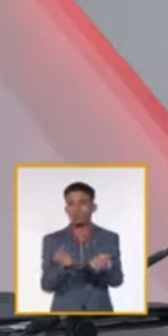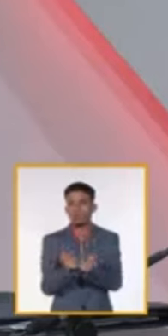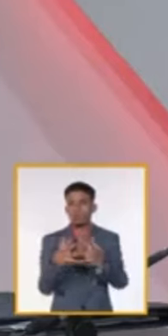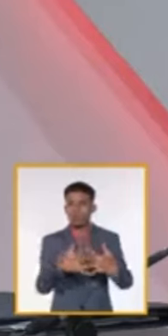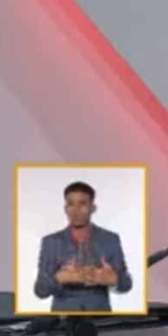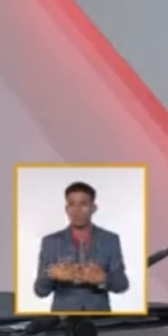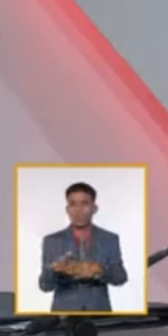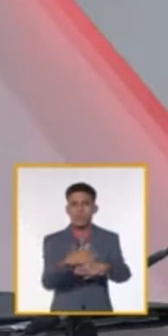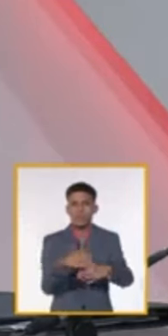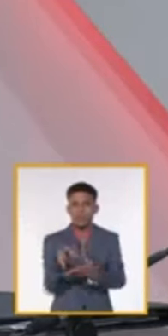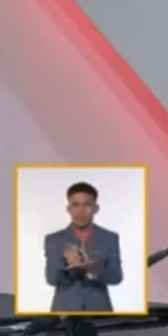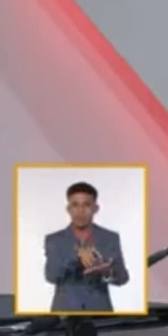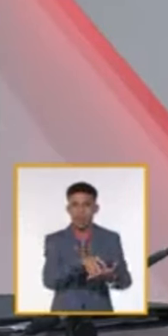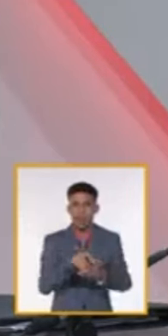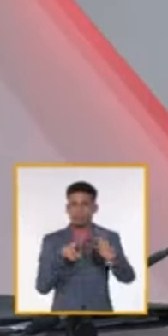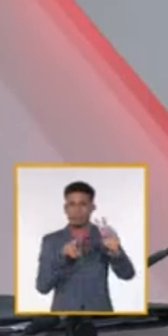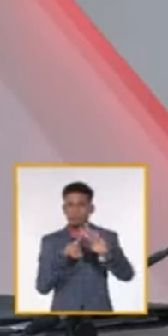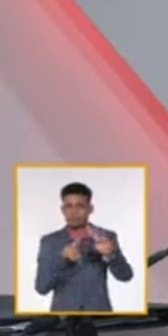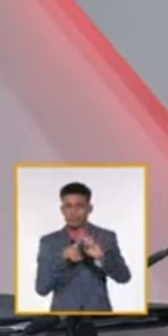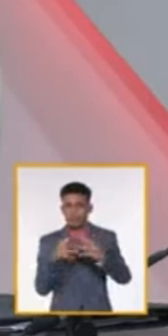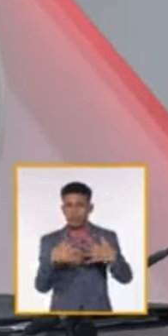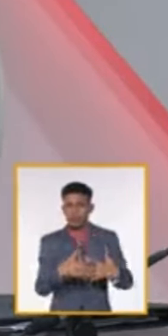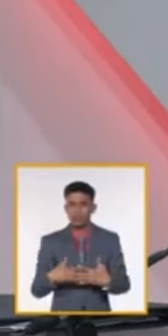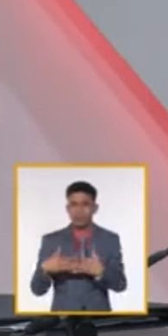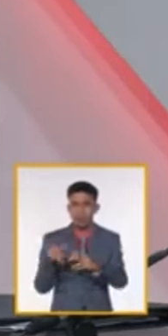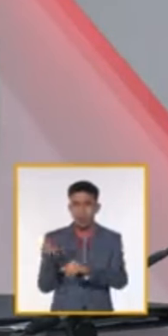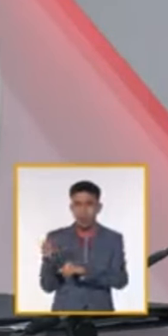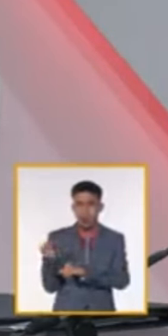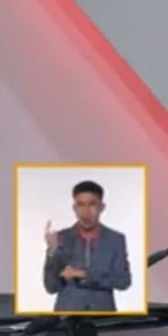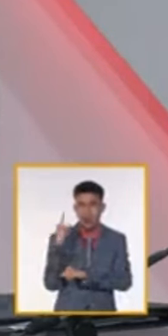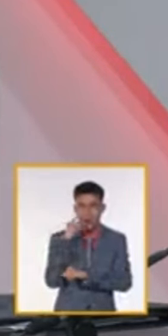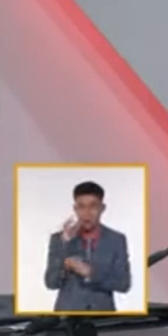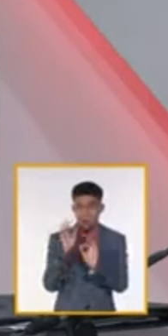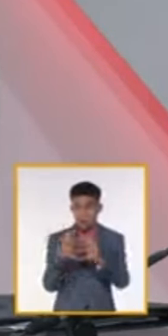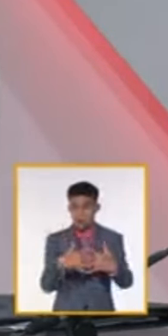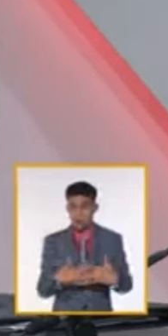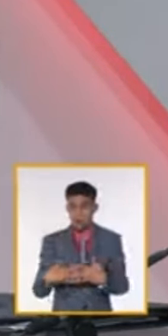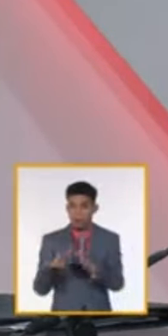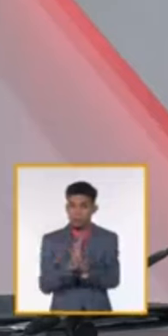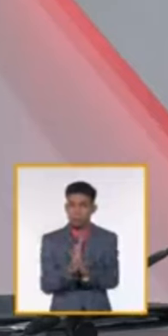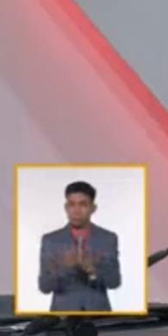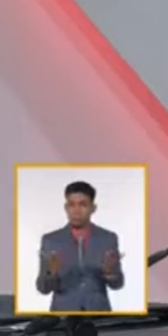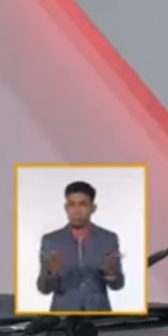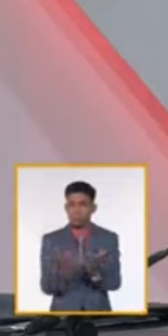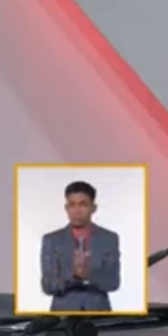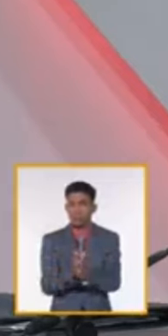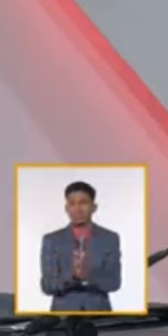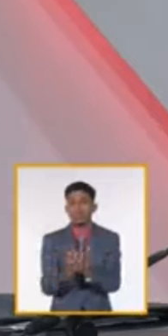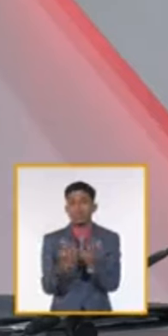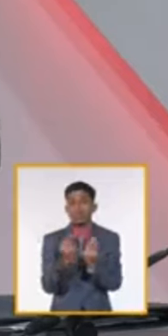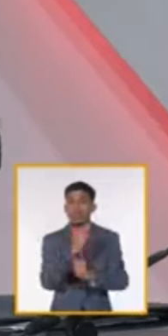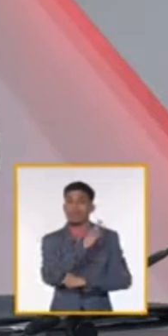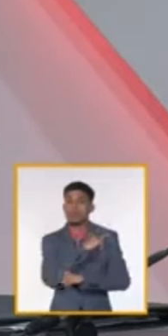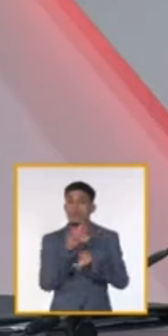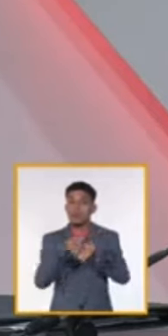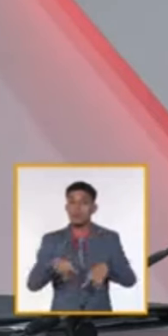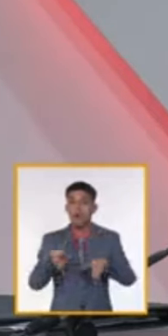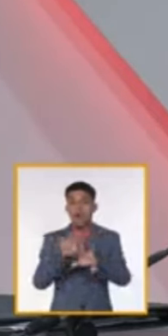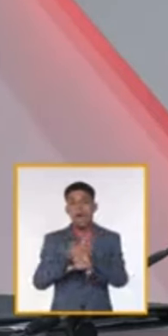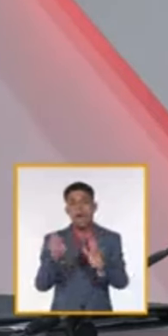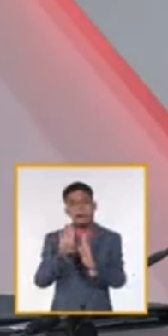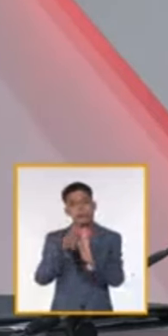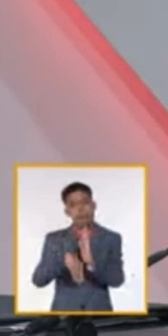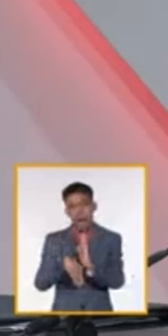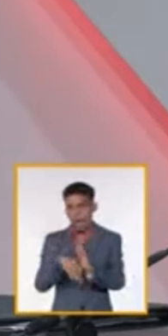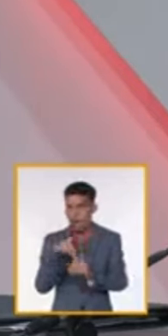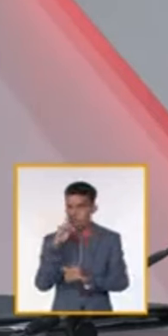toda la televisión siguió y los medios de comunicación. Esto llevó a la renuncia de las rectoras, no les quedó más remedio que renunciar ante